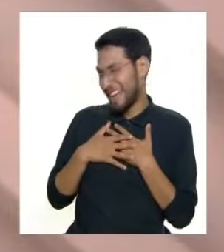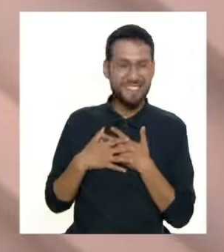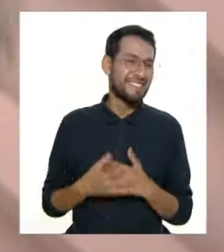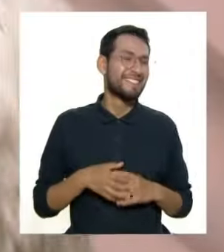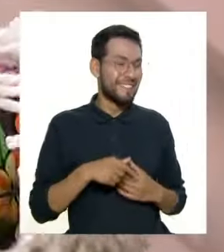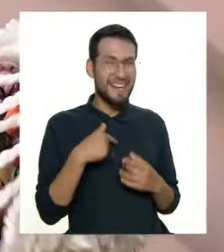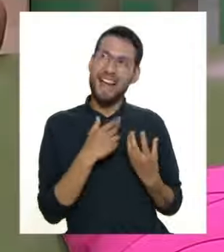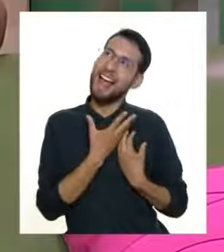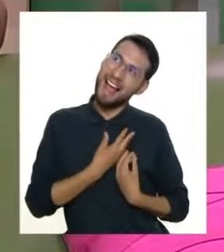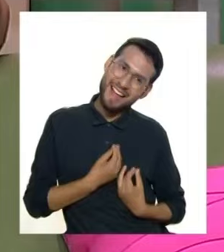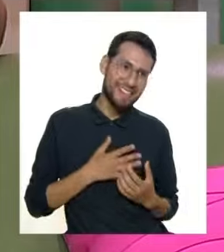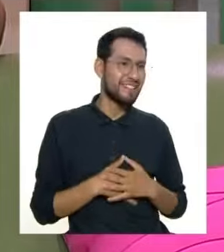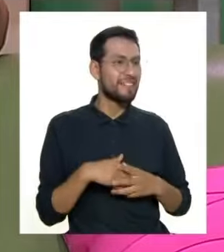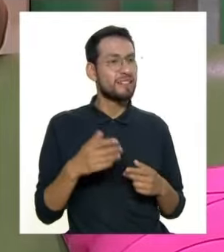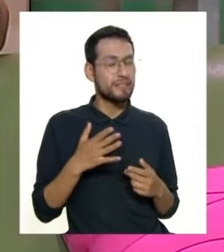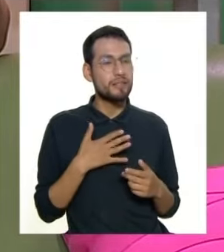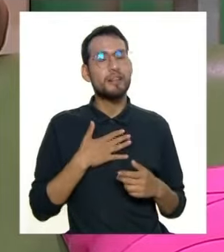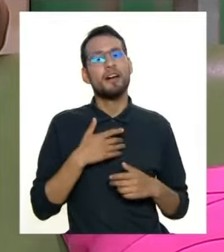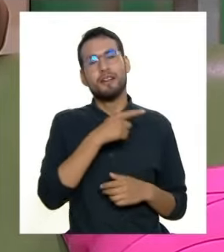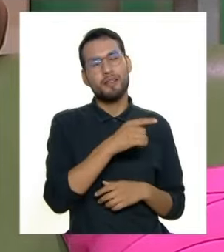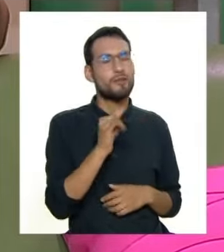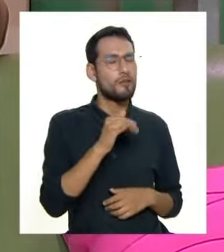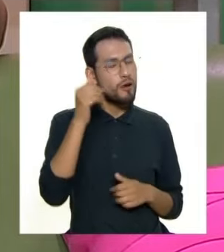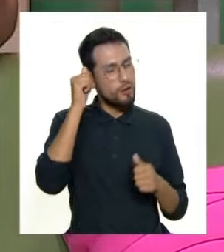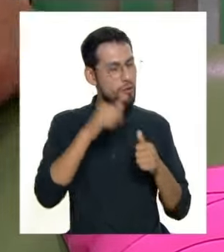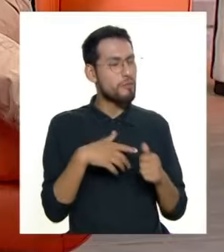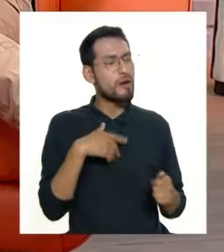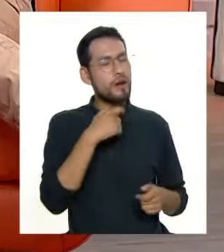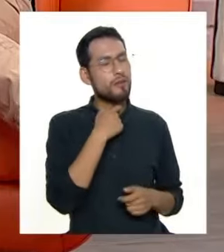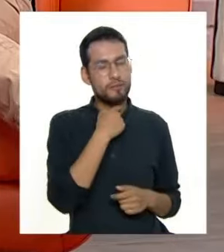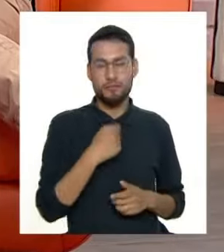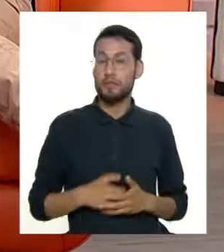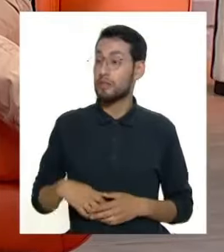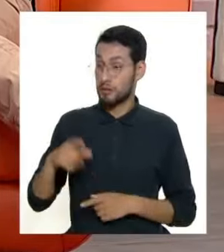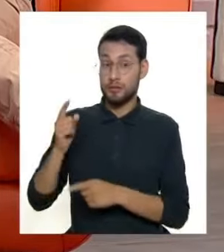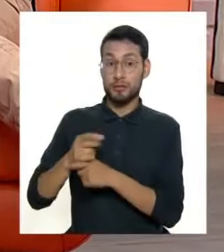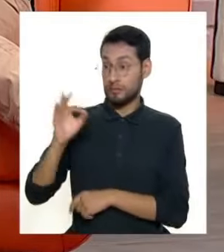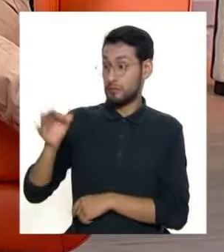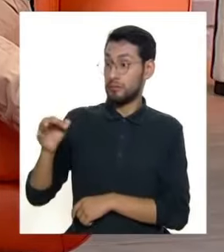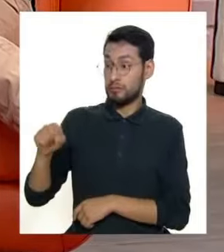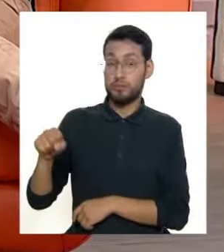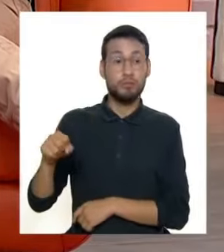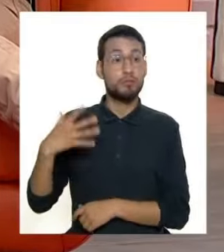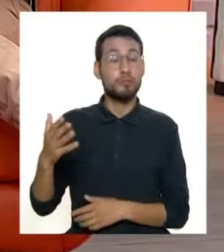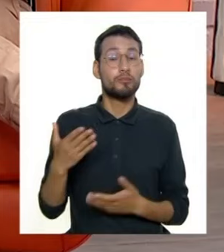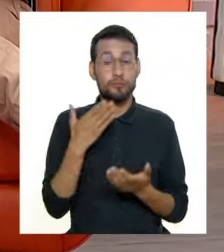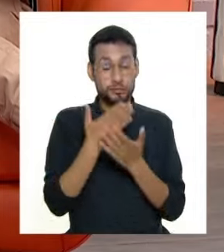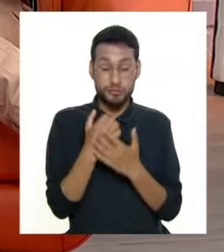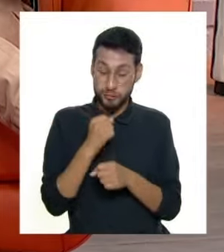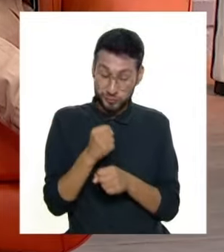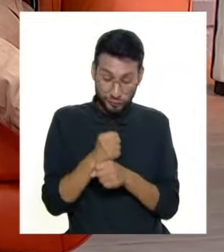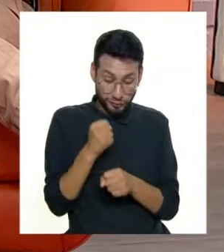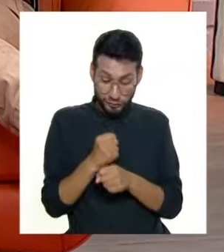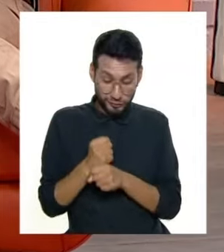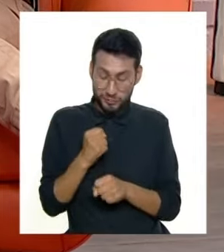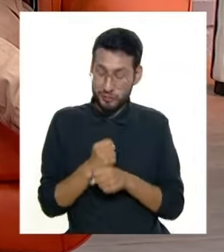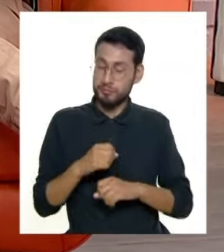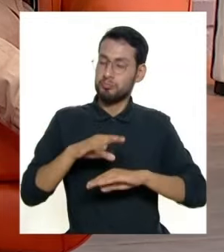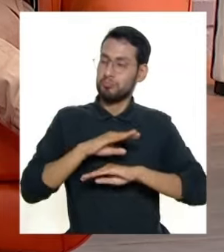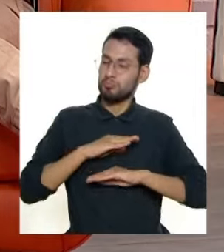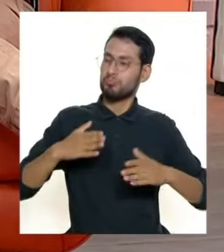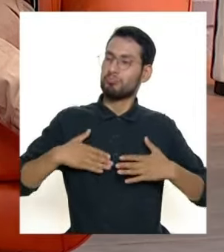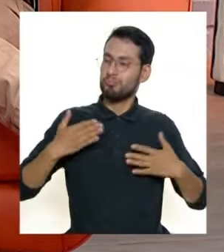Sí, sí, porque me hace acordar mucho a mi abuelita, Nicolás, a mi abuelita Tomasa. Eso es real, ¿no? O sea, qué rico es poder trabajar y tener la